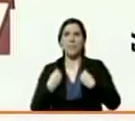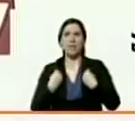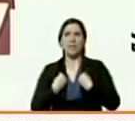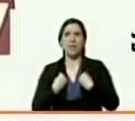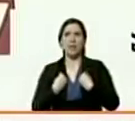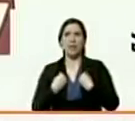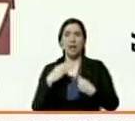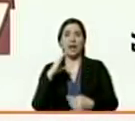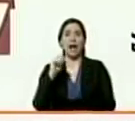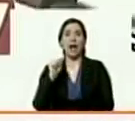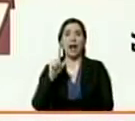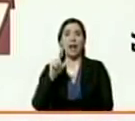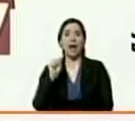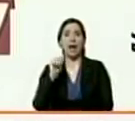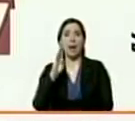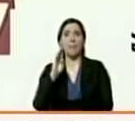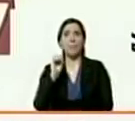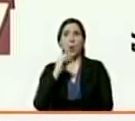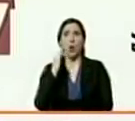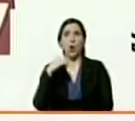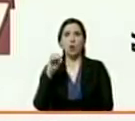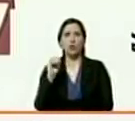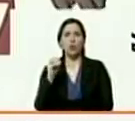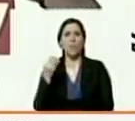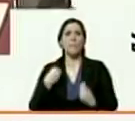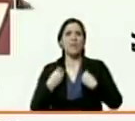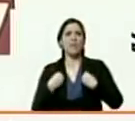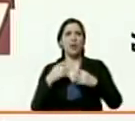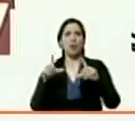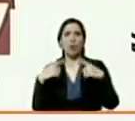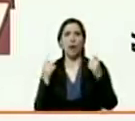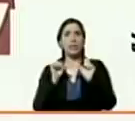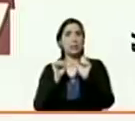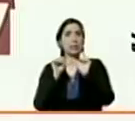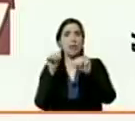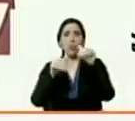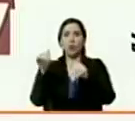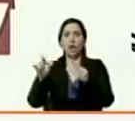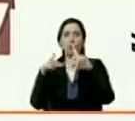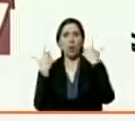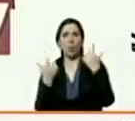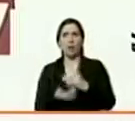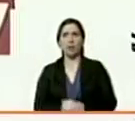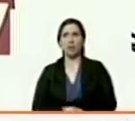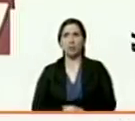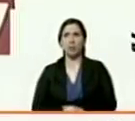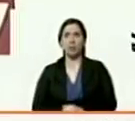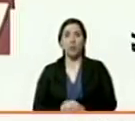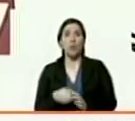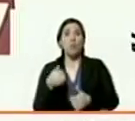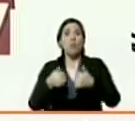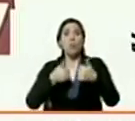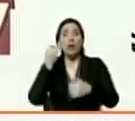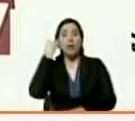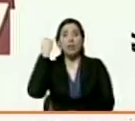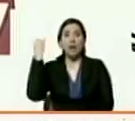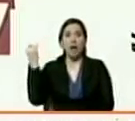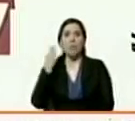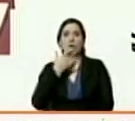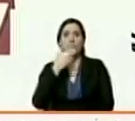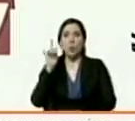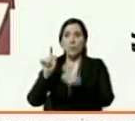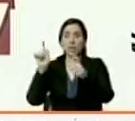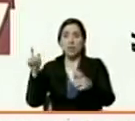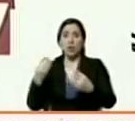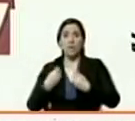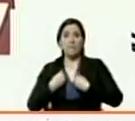vivieron en La Guaira en algún momento y siguen votando en La Guaira. ¿Qué es lo ideal? Que esas personas que